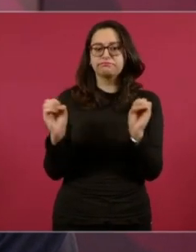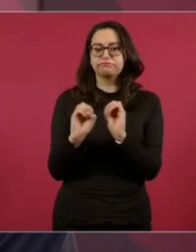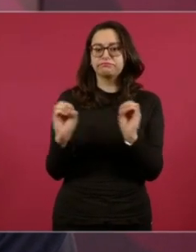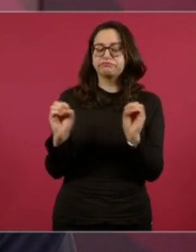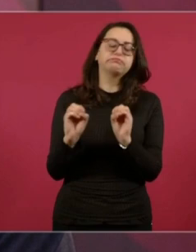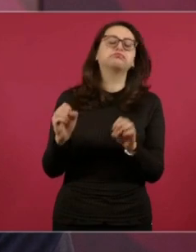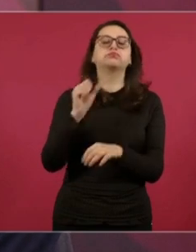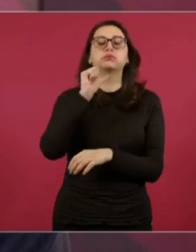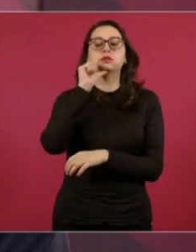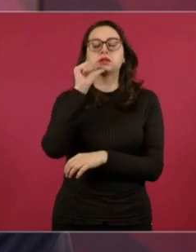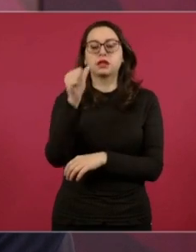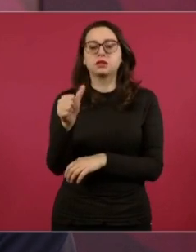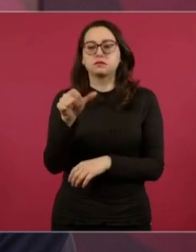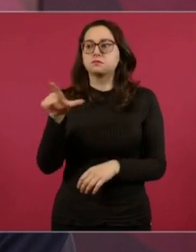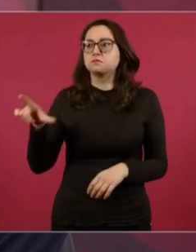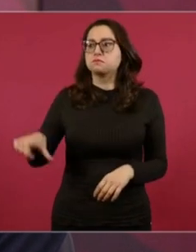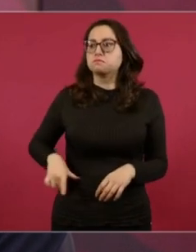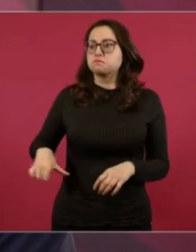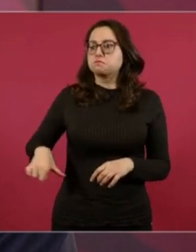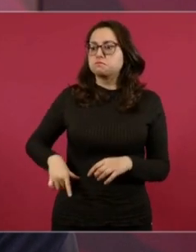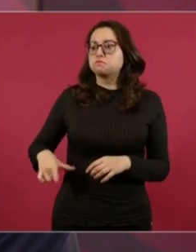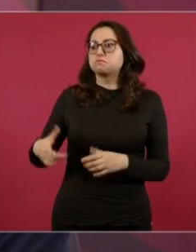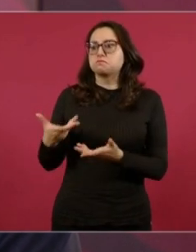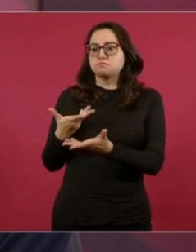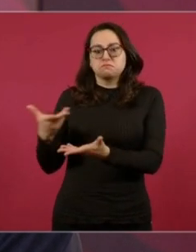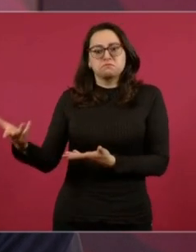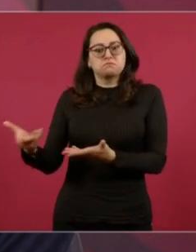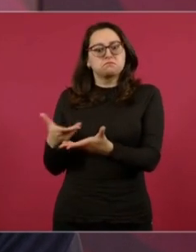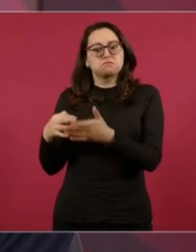con su gobierno.